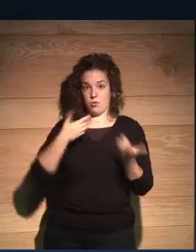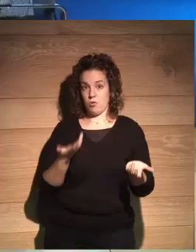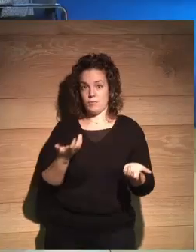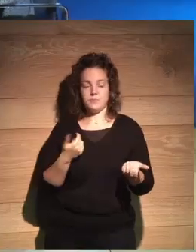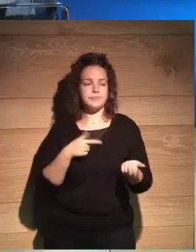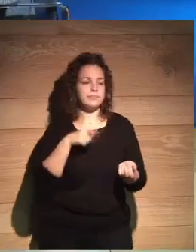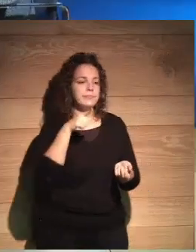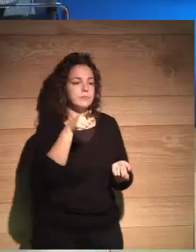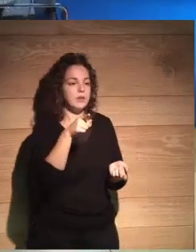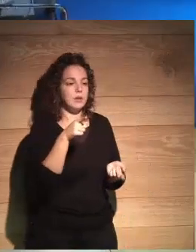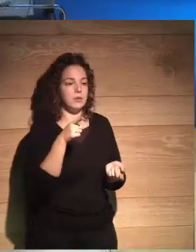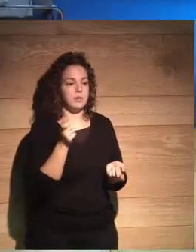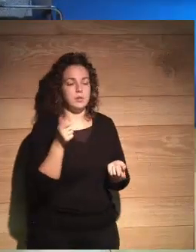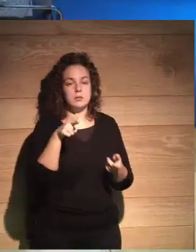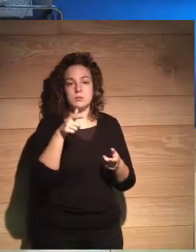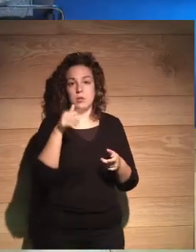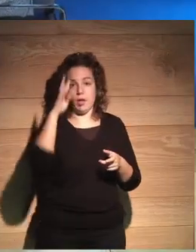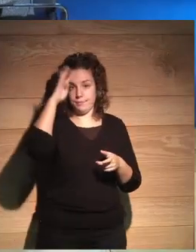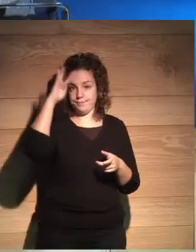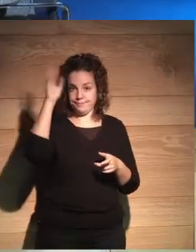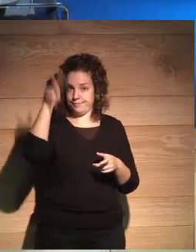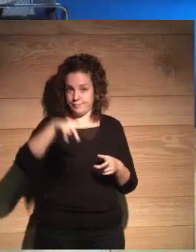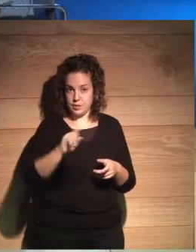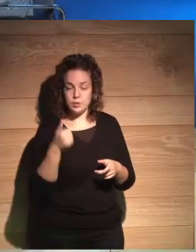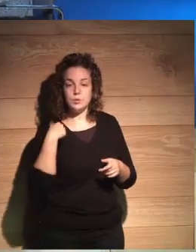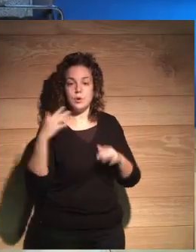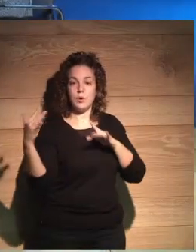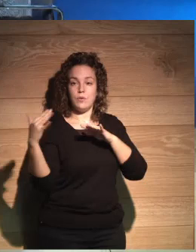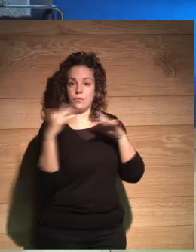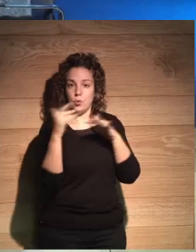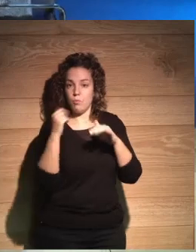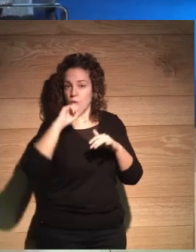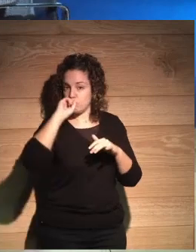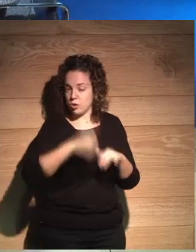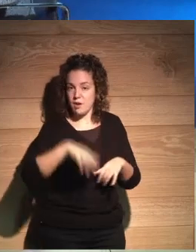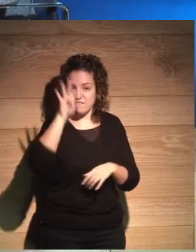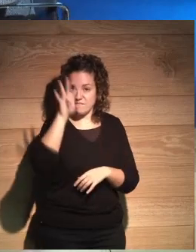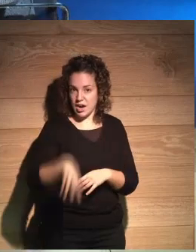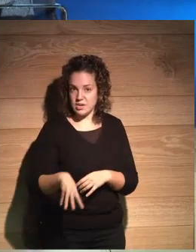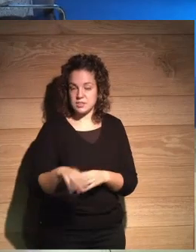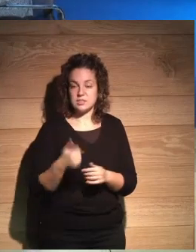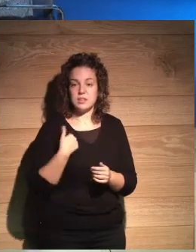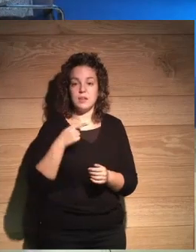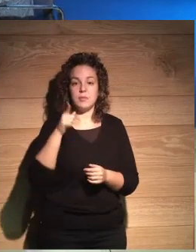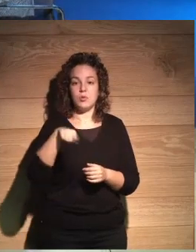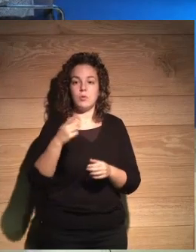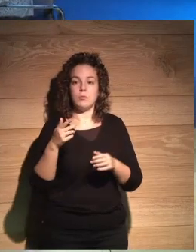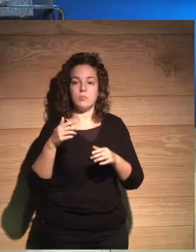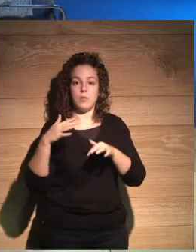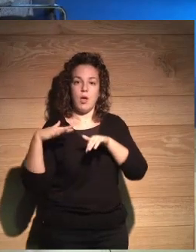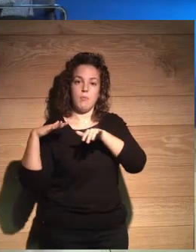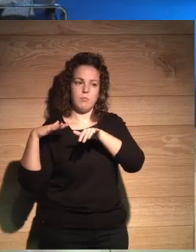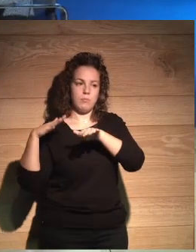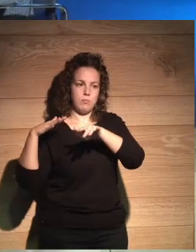no eres, o sea, no te estás. Esta parte no es ficción. Tú eres aficionado al fútbol a muerte con el Barça y además participas en las procesiones.